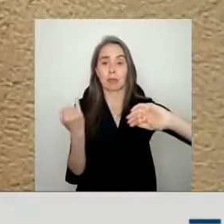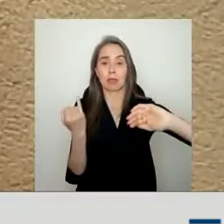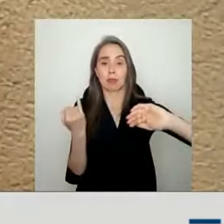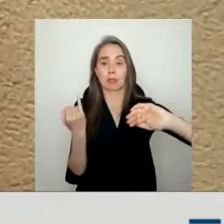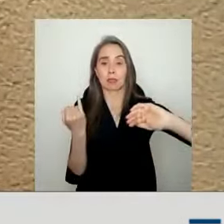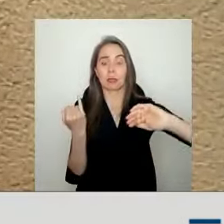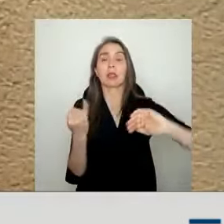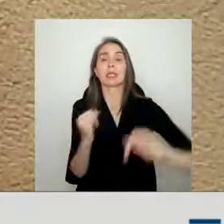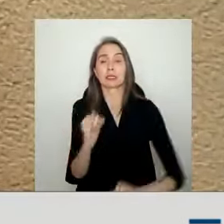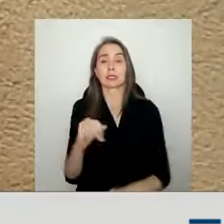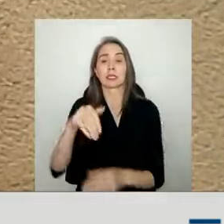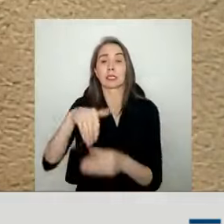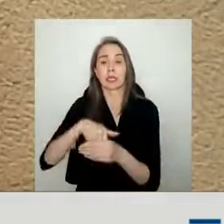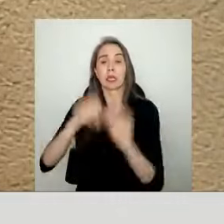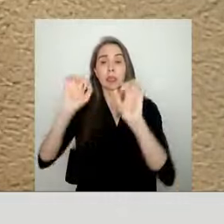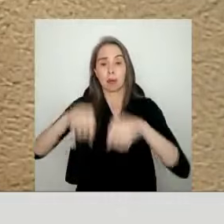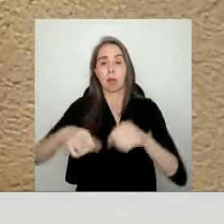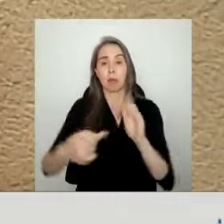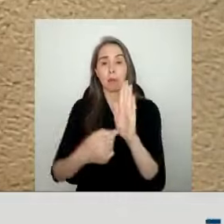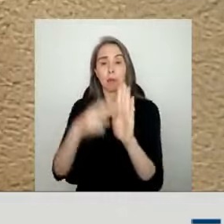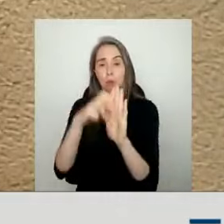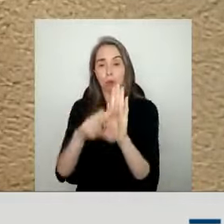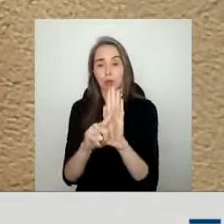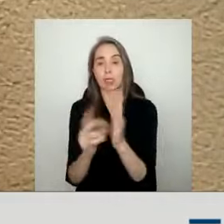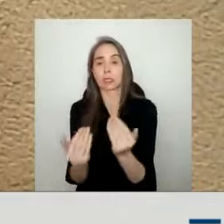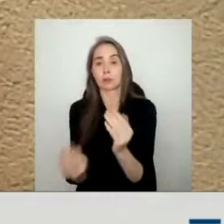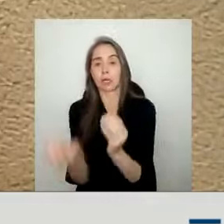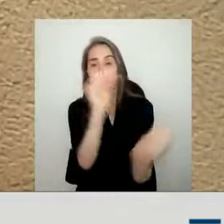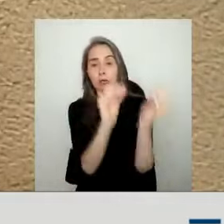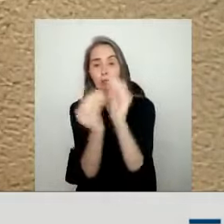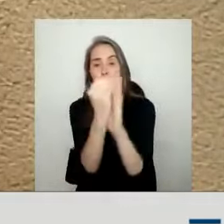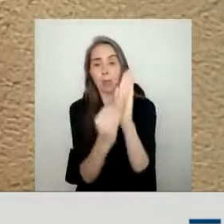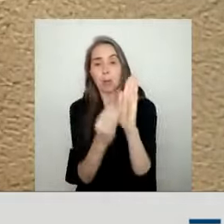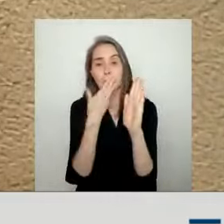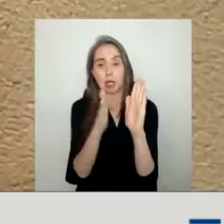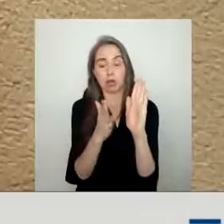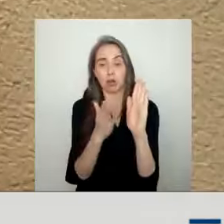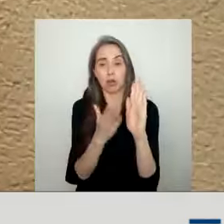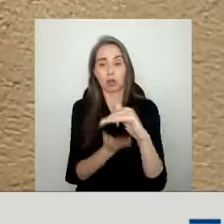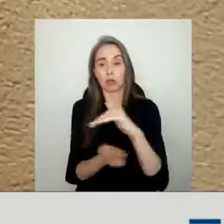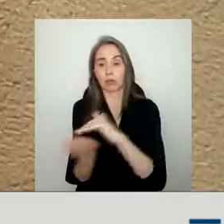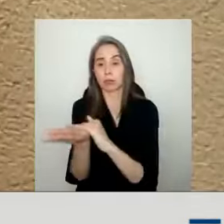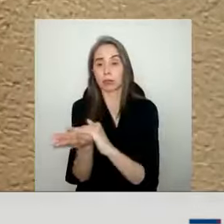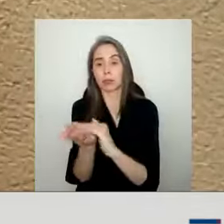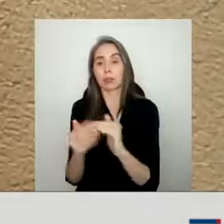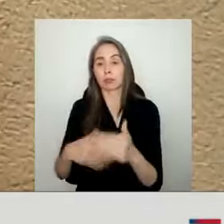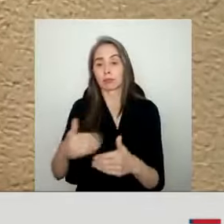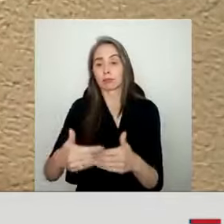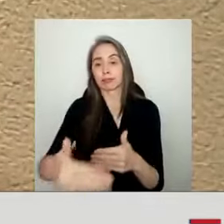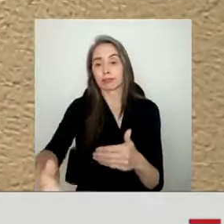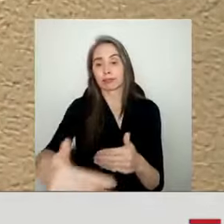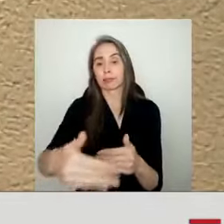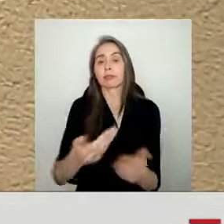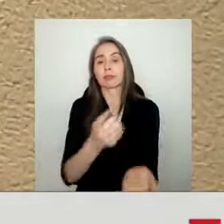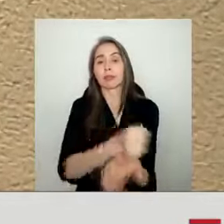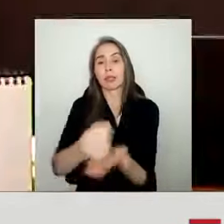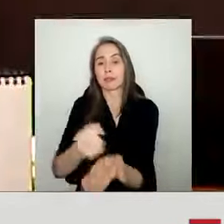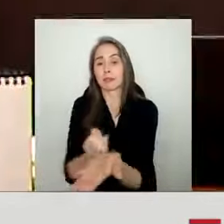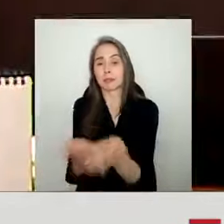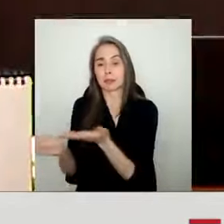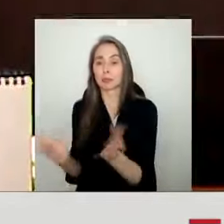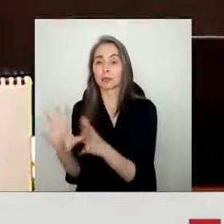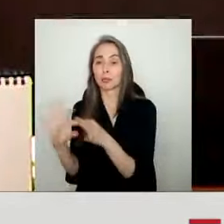que voy a aprobar este proyecto y espero las mejoras la podamos hacer durante el tiempo Muchas gracias presidenta